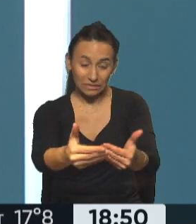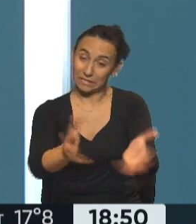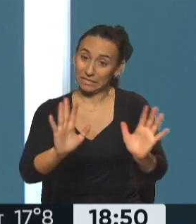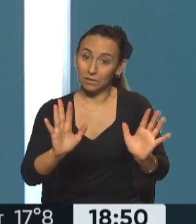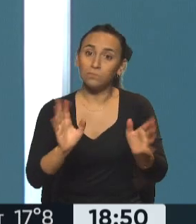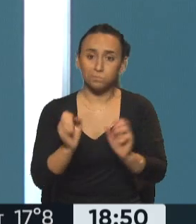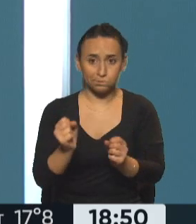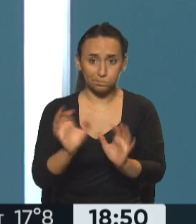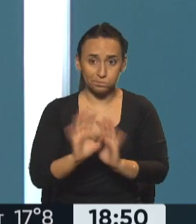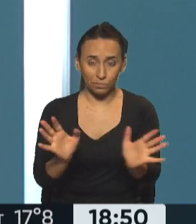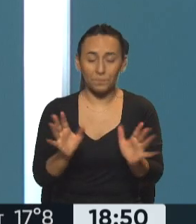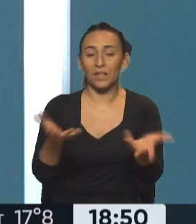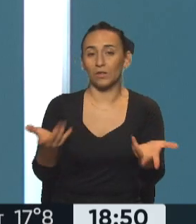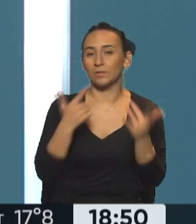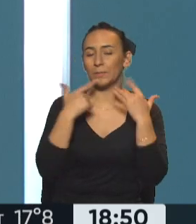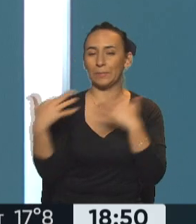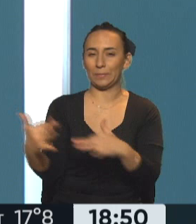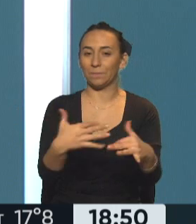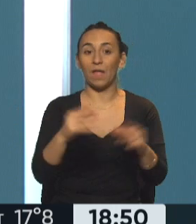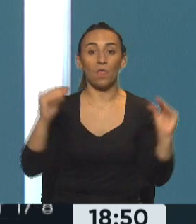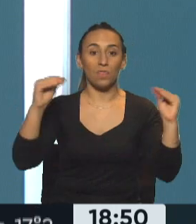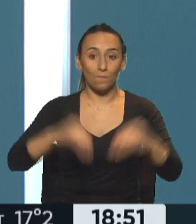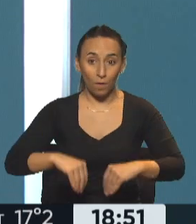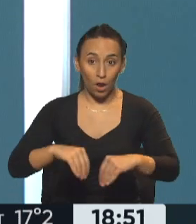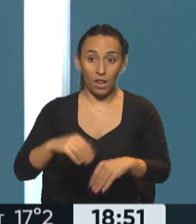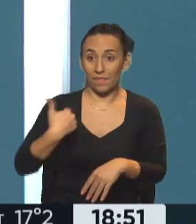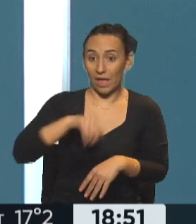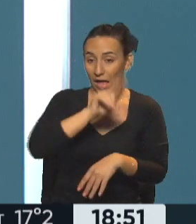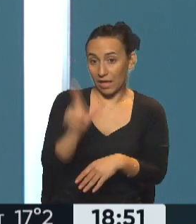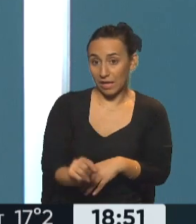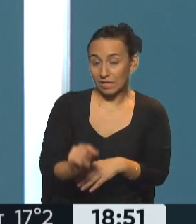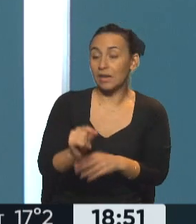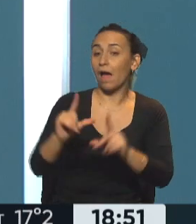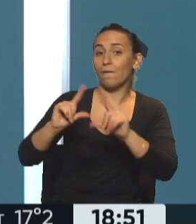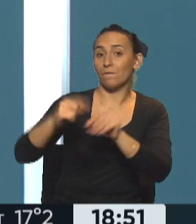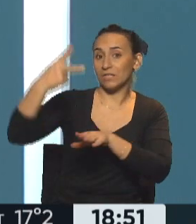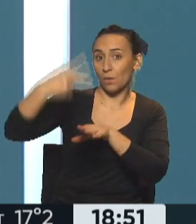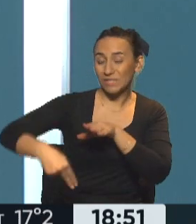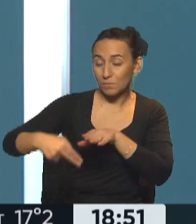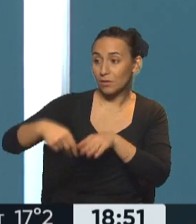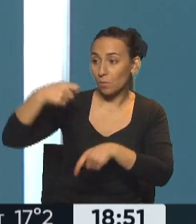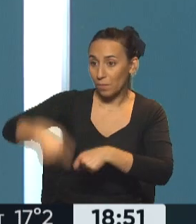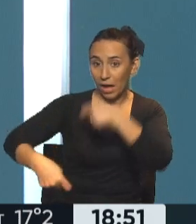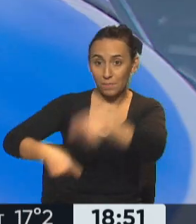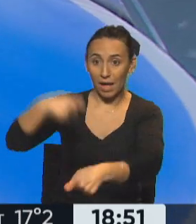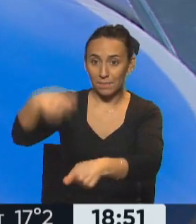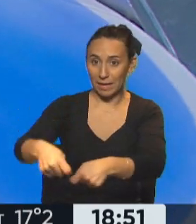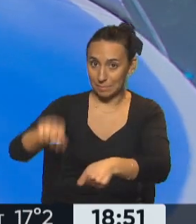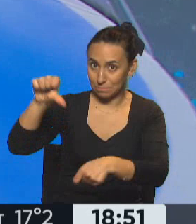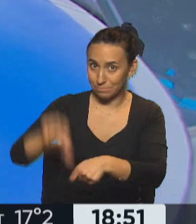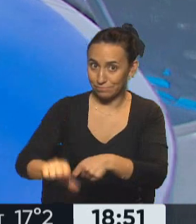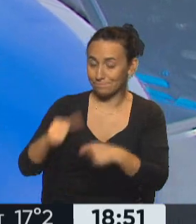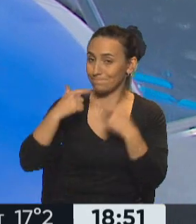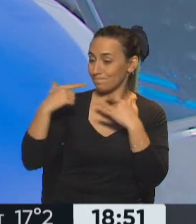sucedido. Entonces, las versiones de default de que la Argentina no pueda llevar adelante sus vencimientos en tiempo y forma se han instalado con fuerza en los últimos